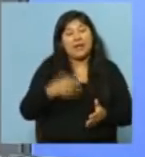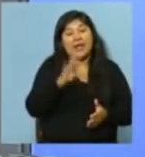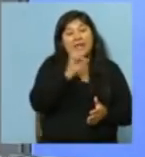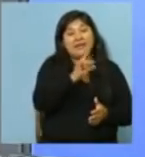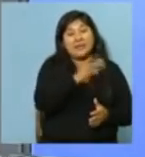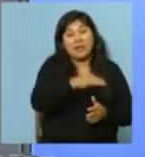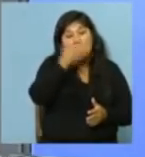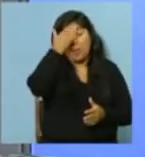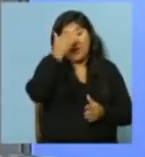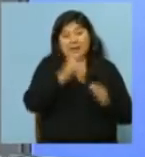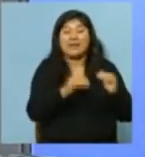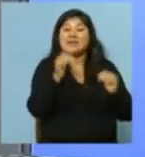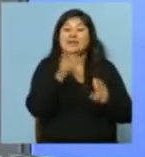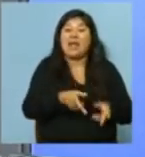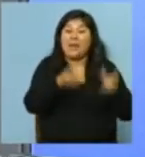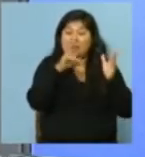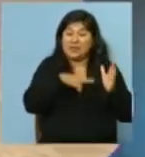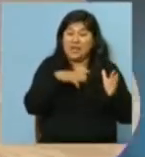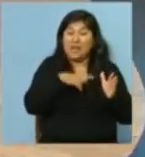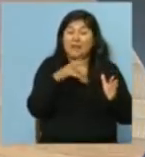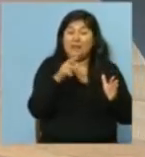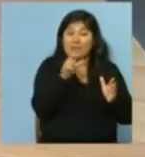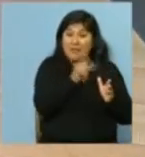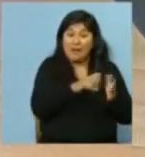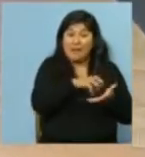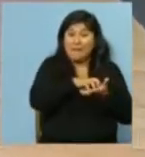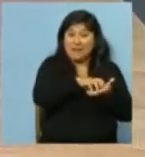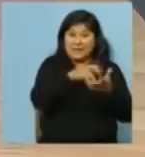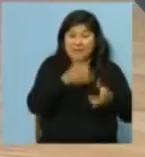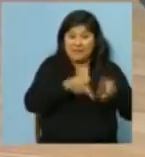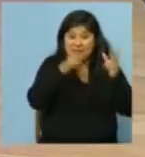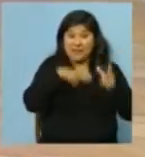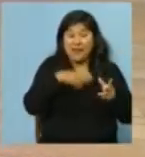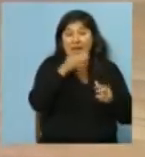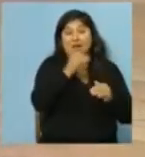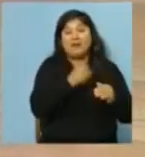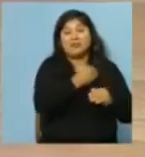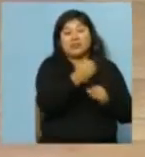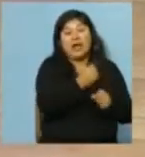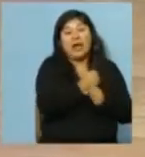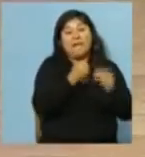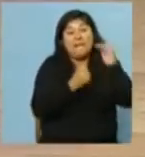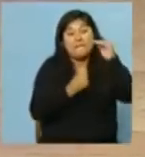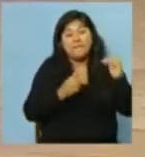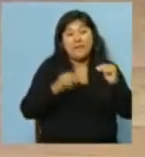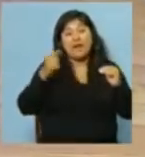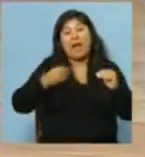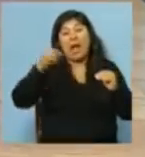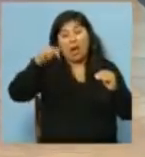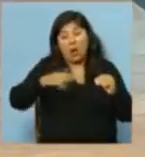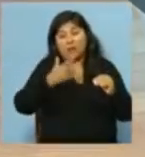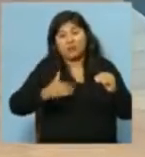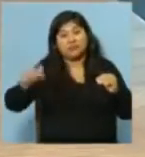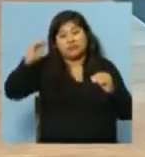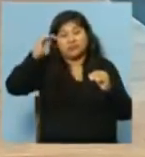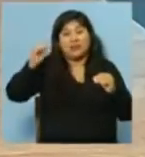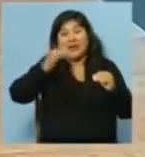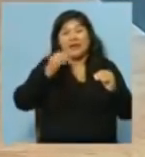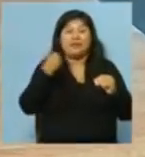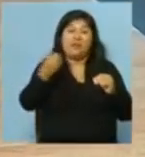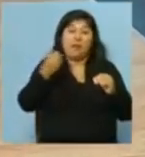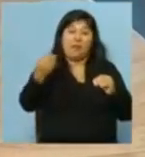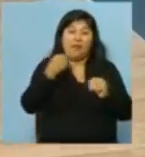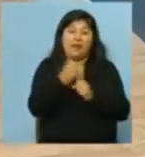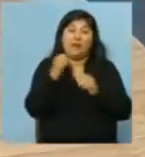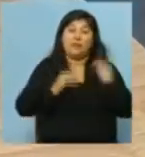cuando hemos asumido pero que reconociendo lo difícil que está Hoy este nos permite decir la cantidad de cosas que se hizo